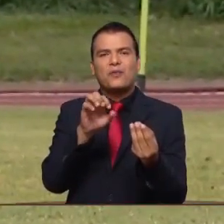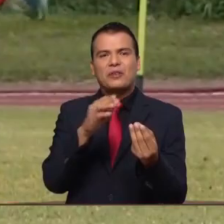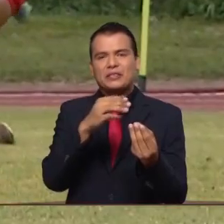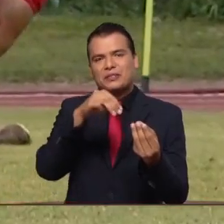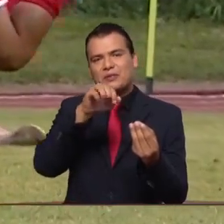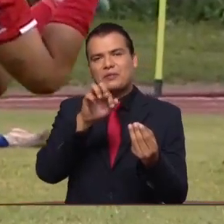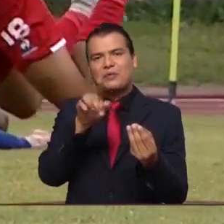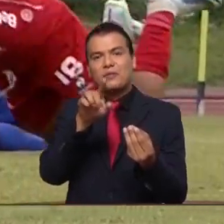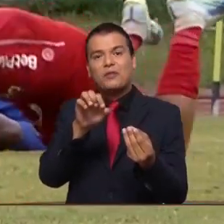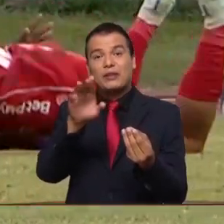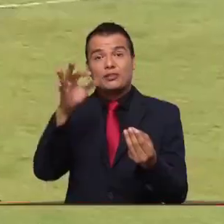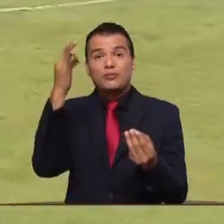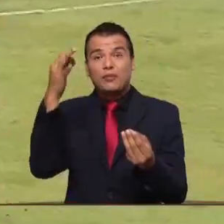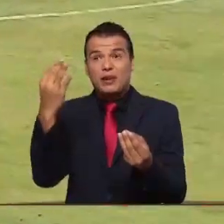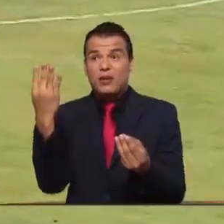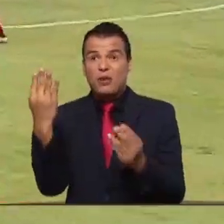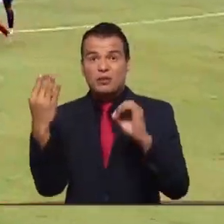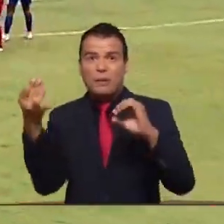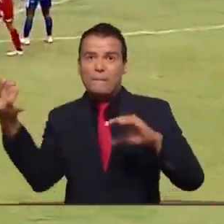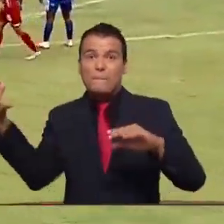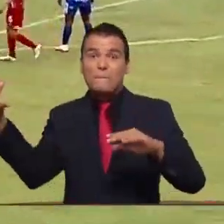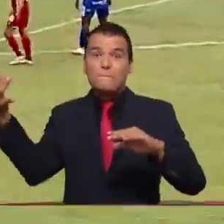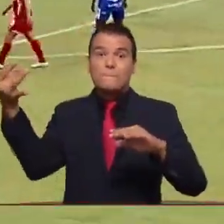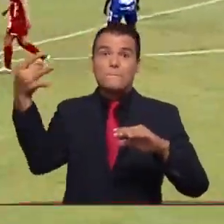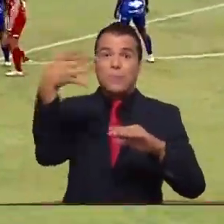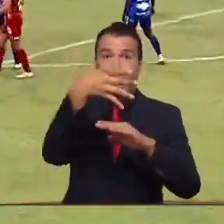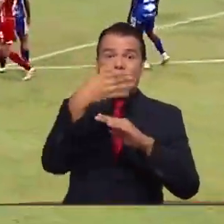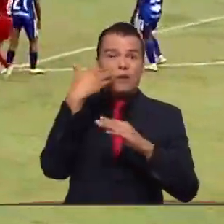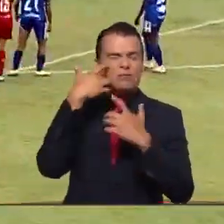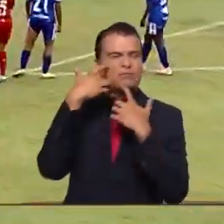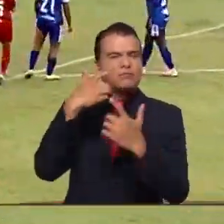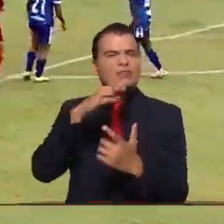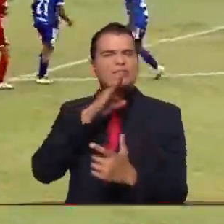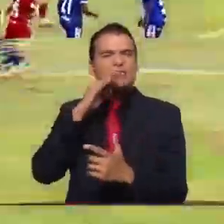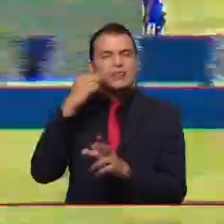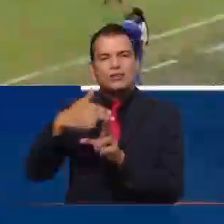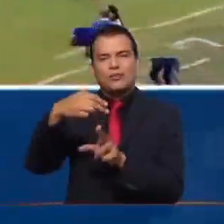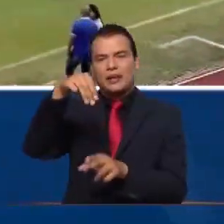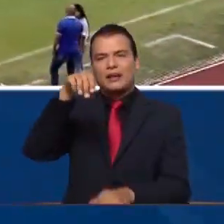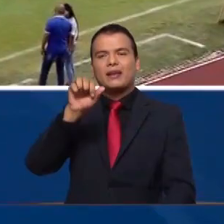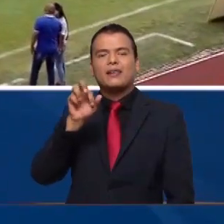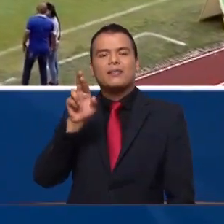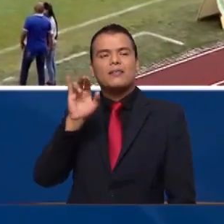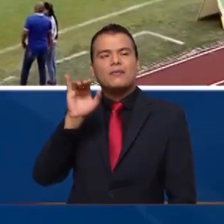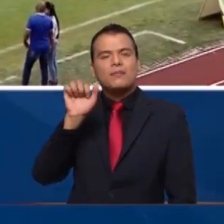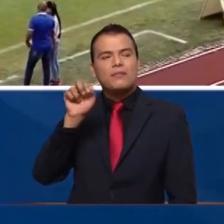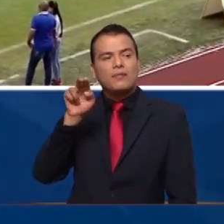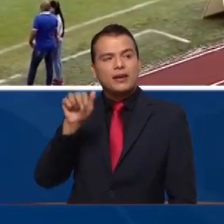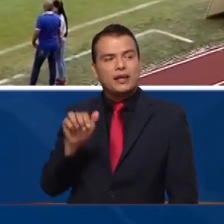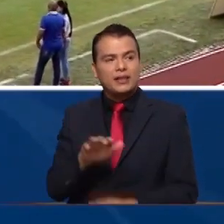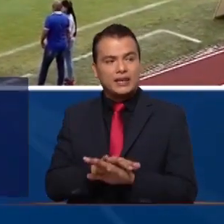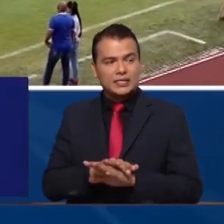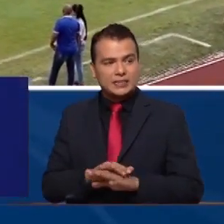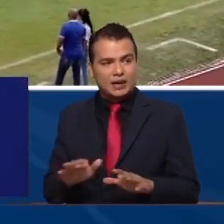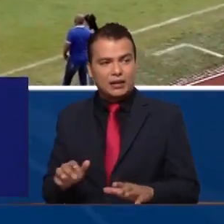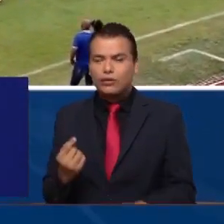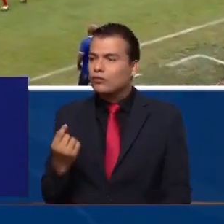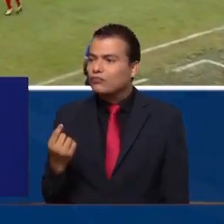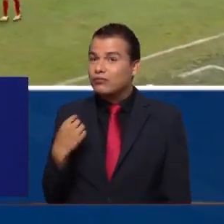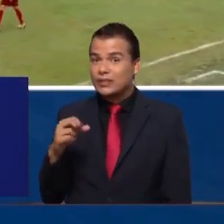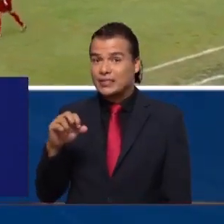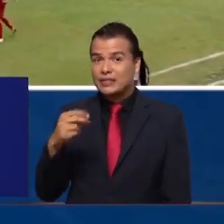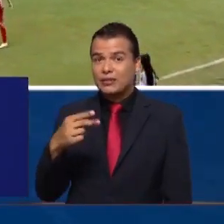4-0 en las semifinales. Mariana Muñoz fue la gran figura del encuentro. Llegué apenas a mitad de año